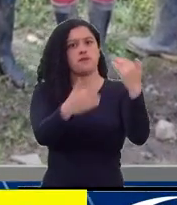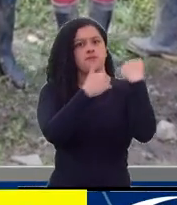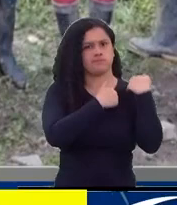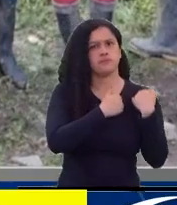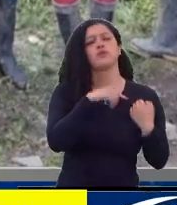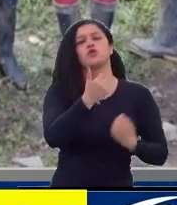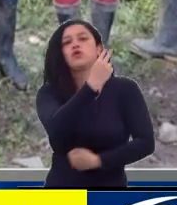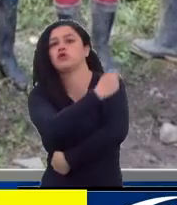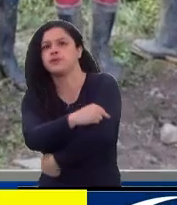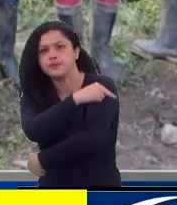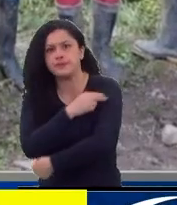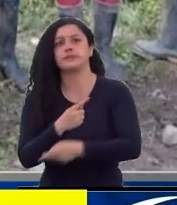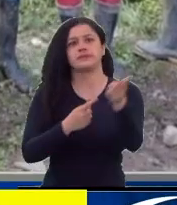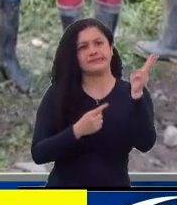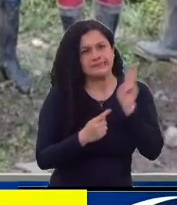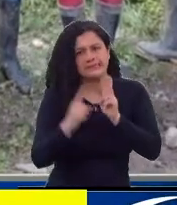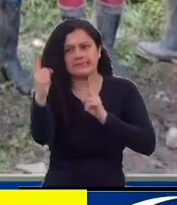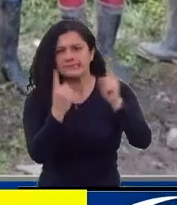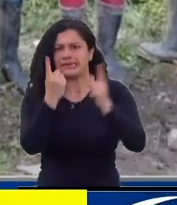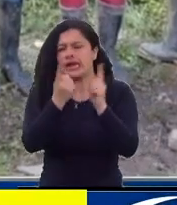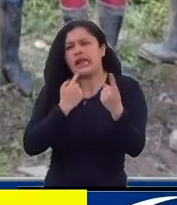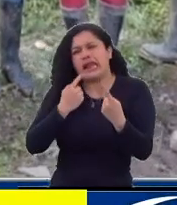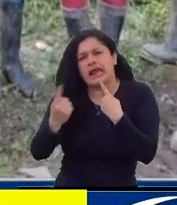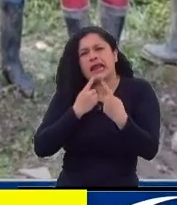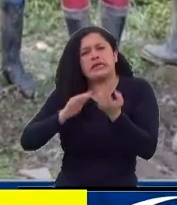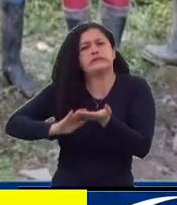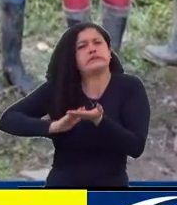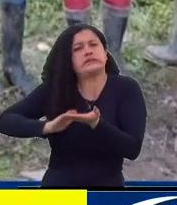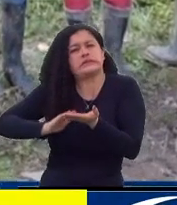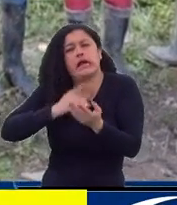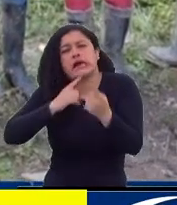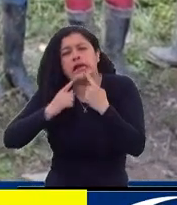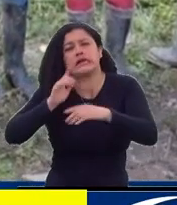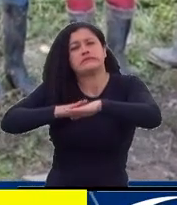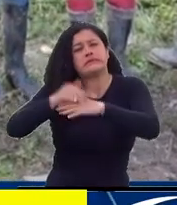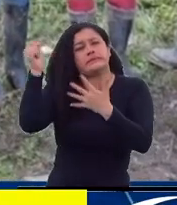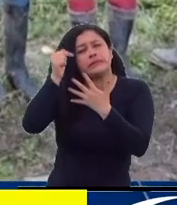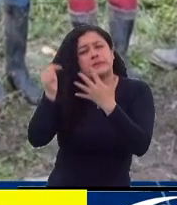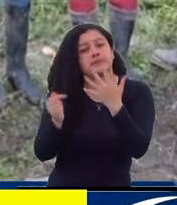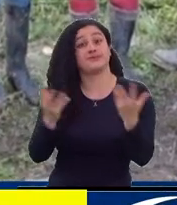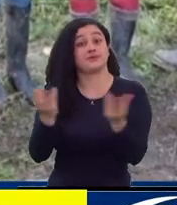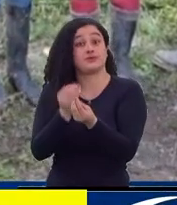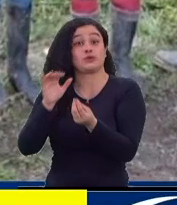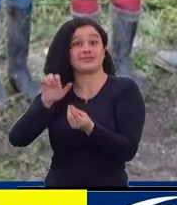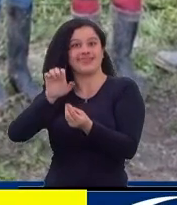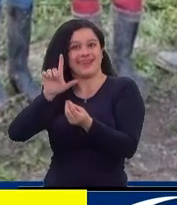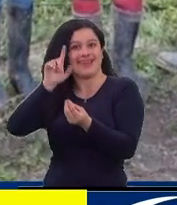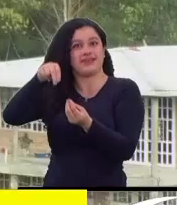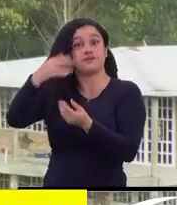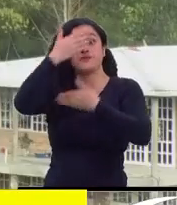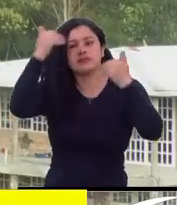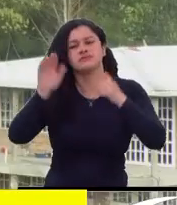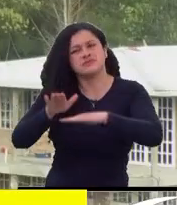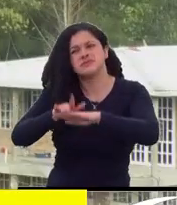los grupos armados ilegales a garantizar el derecho a la libertad y a la dignidad humana de todas las personas que están en su poder.